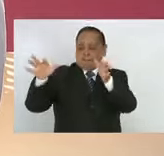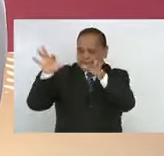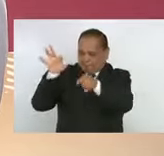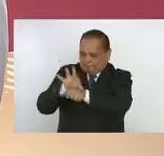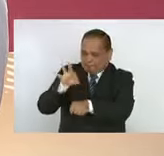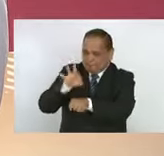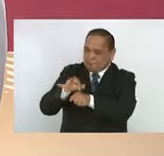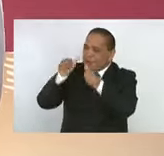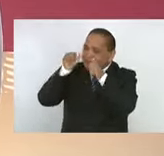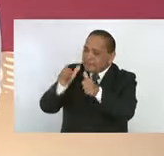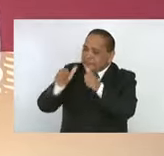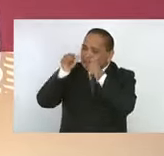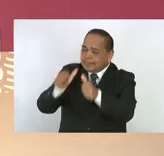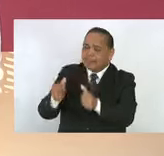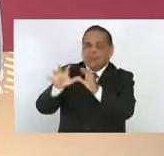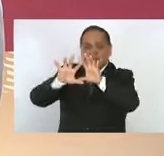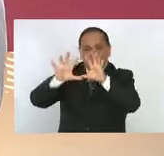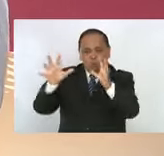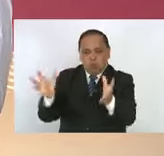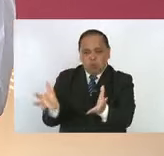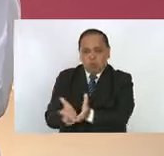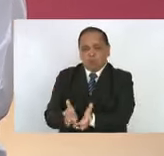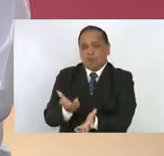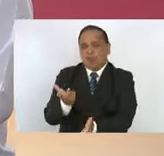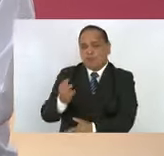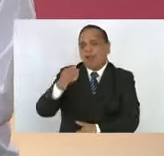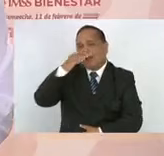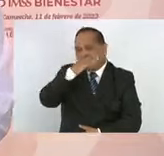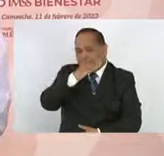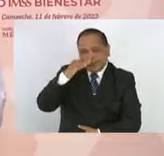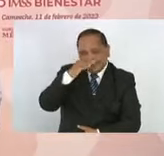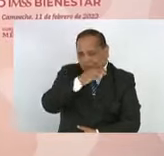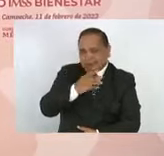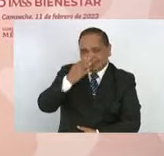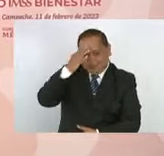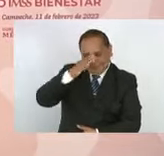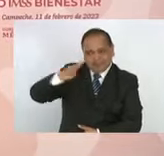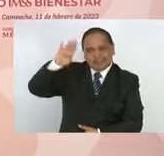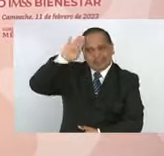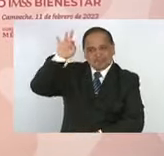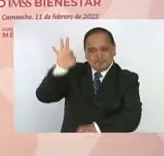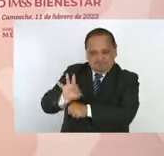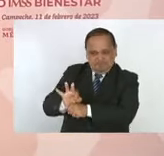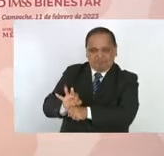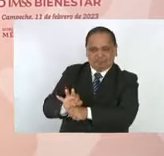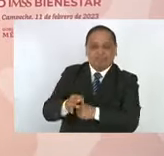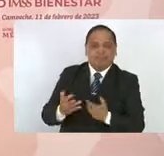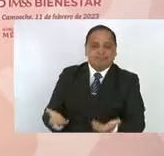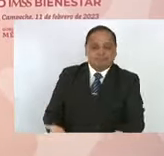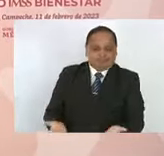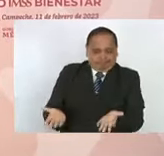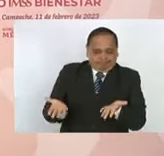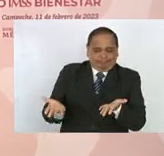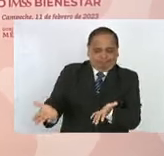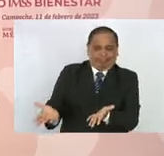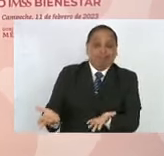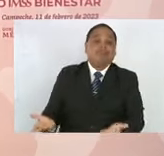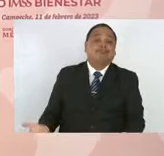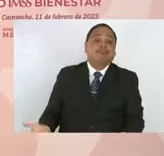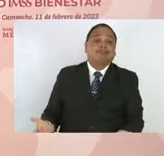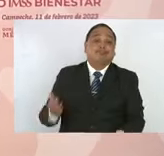médica integral, universal y gratuita para todos los cubanos y las cubanas. Ustedes tienen